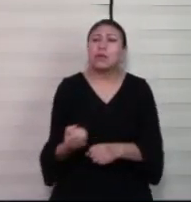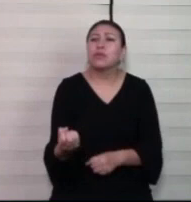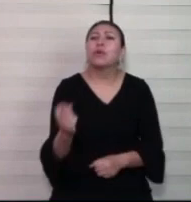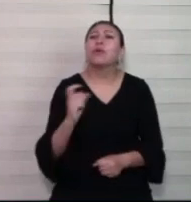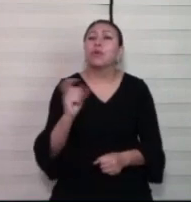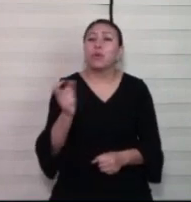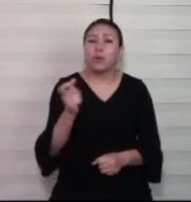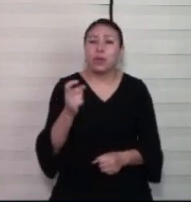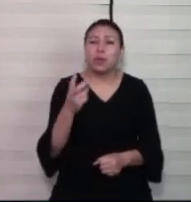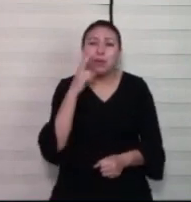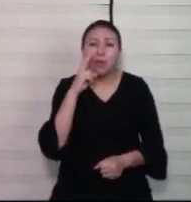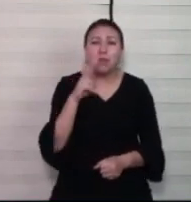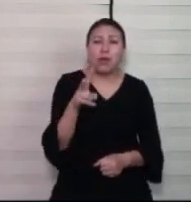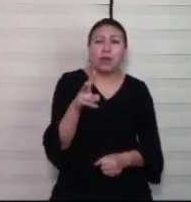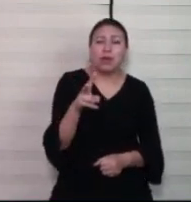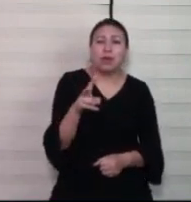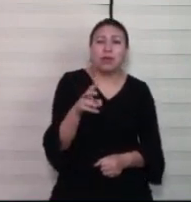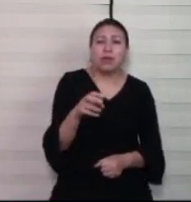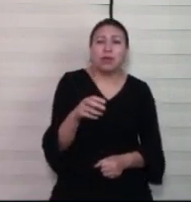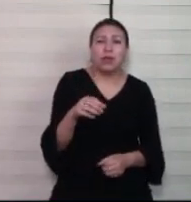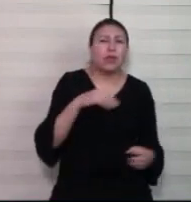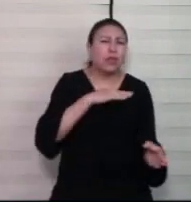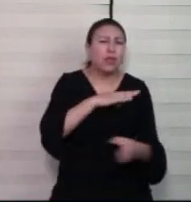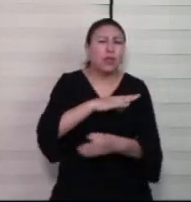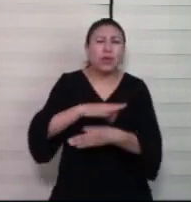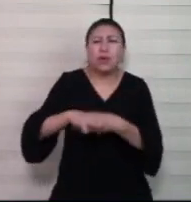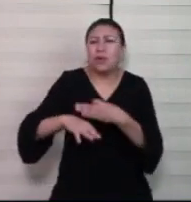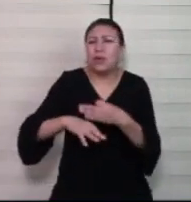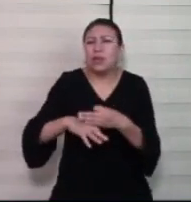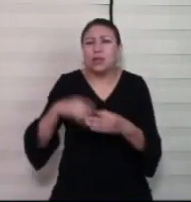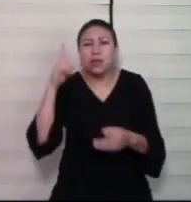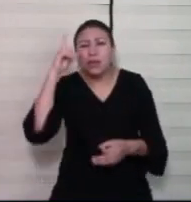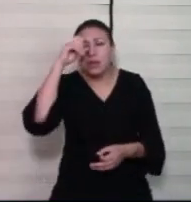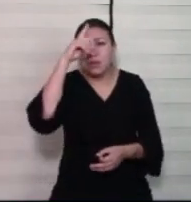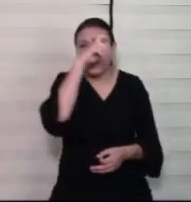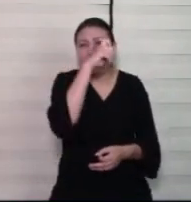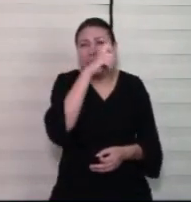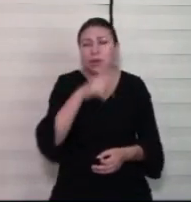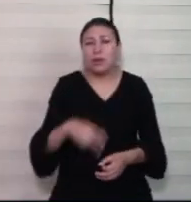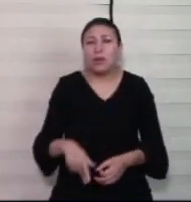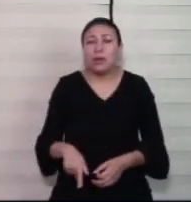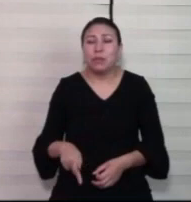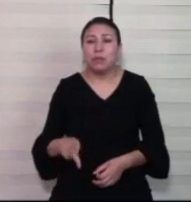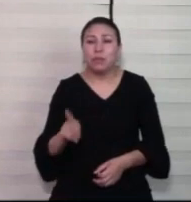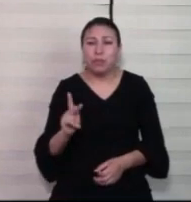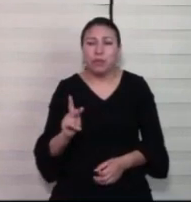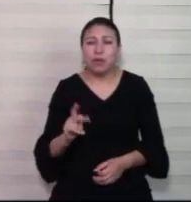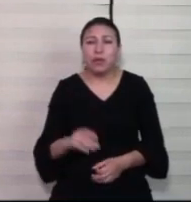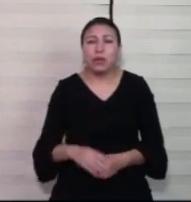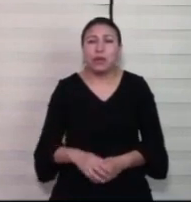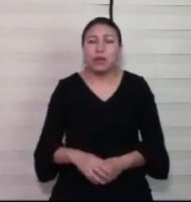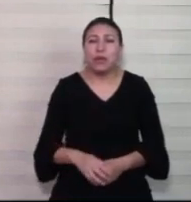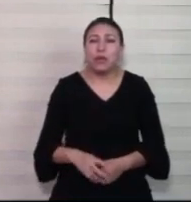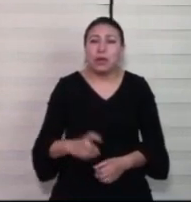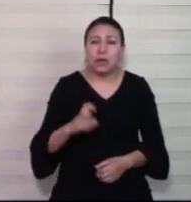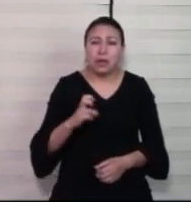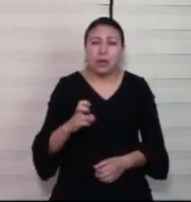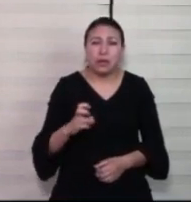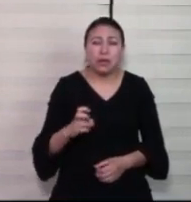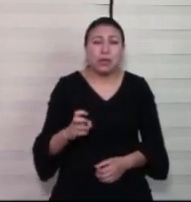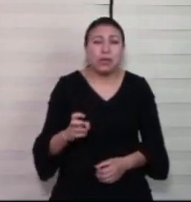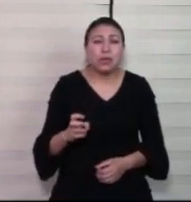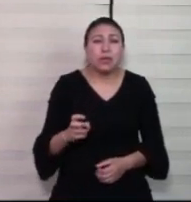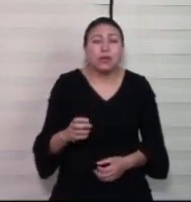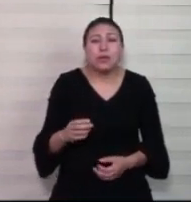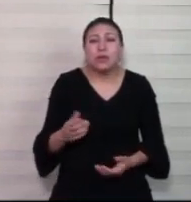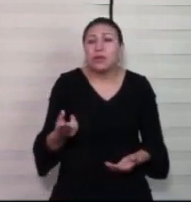reunía? Ha trastornado todo. Pues es precisamente porque no sabemos cuándo